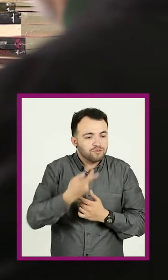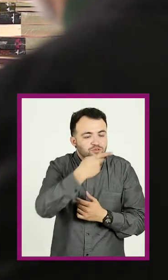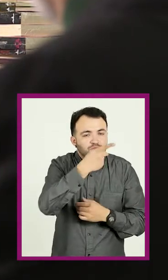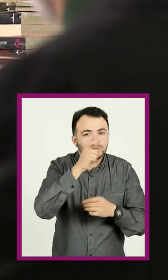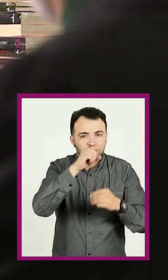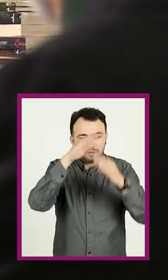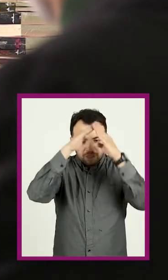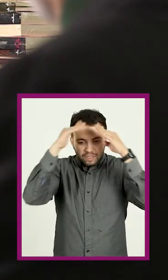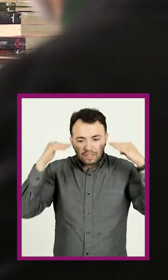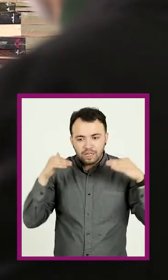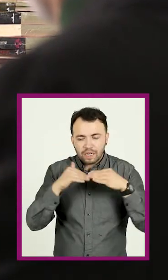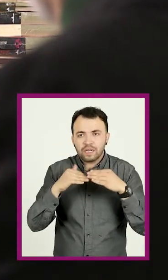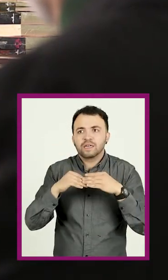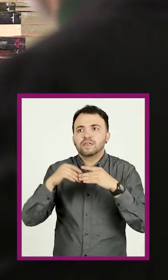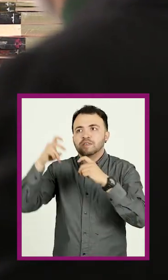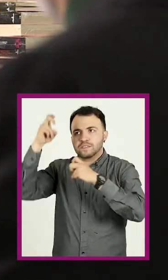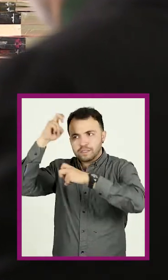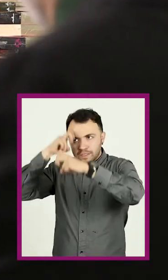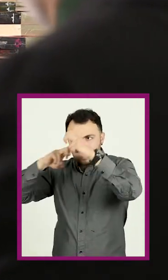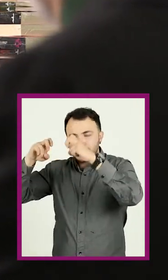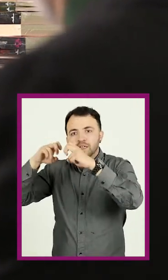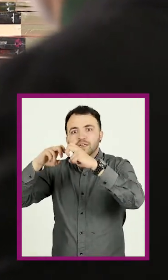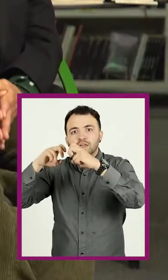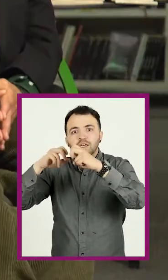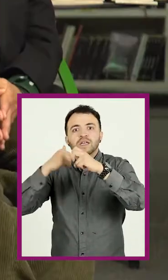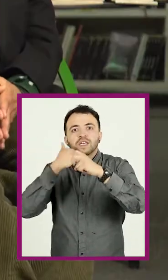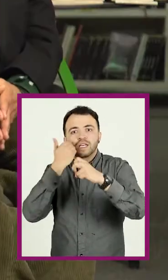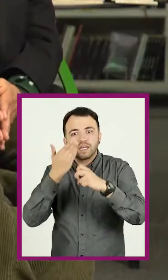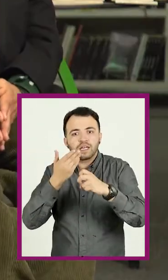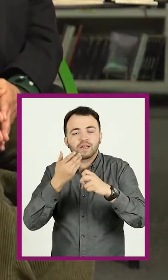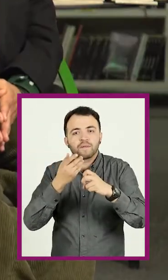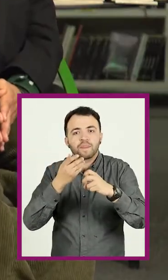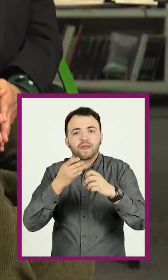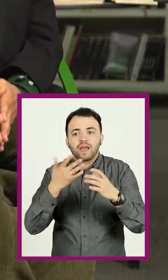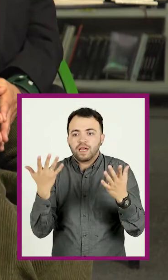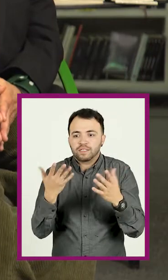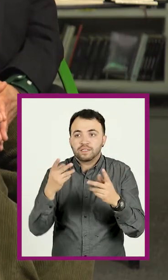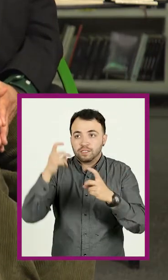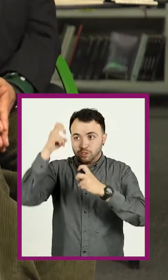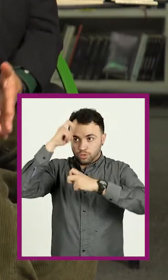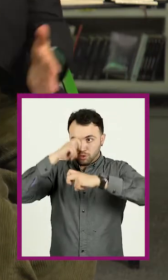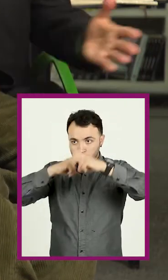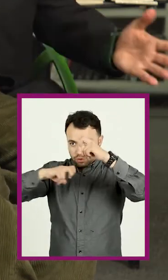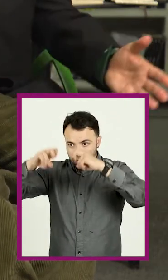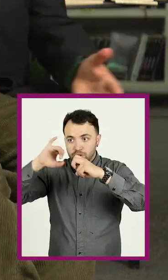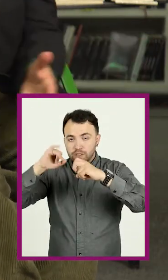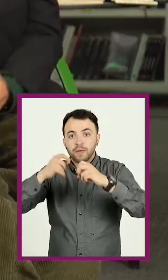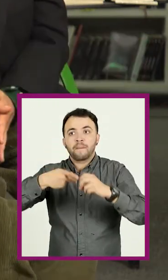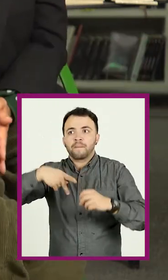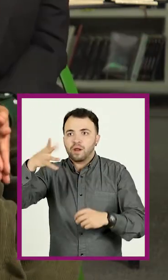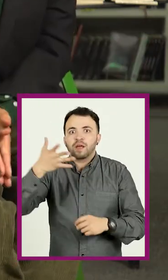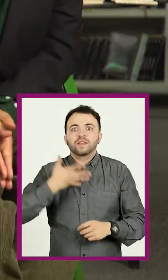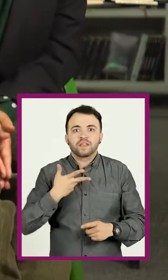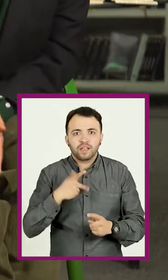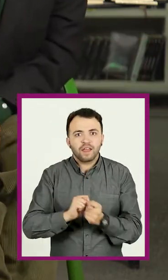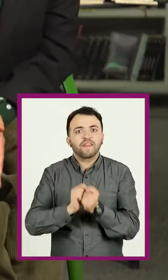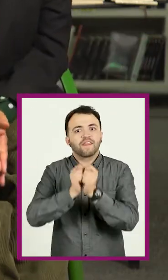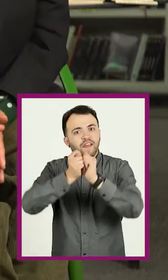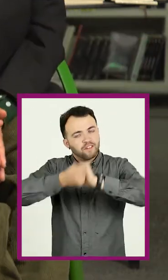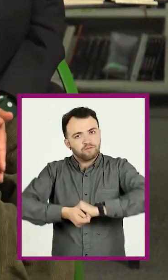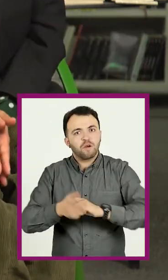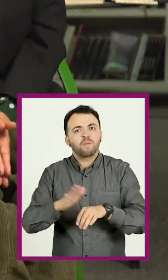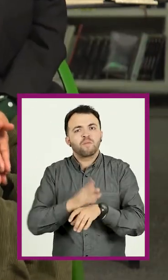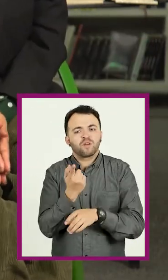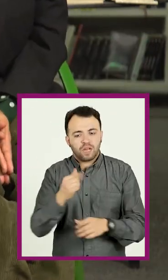Cruz, es una razón que transforma, que cuestiona radicalmente. Ahora, hay una gran diversidad por la misma, vamos a